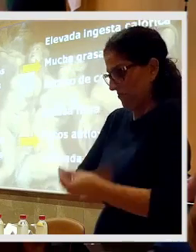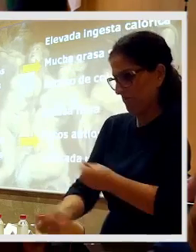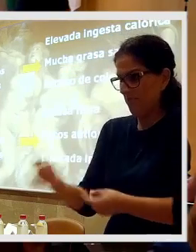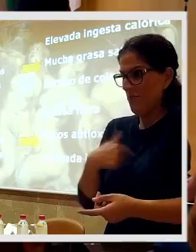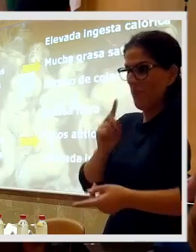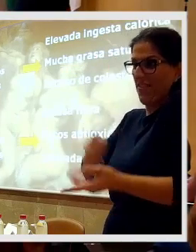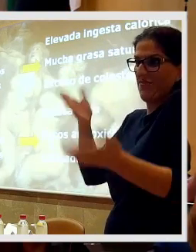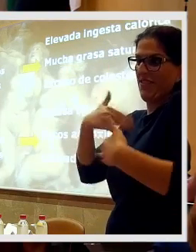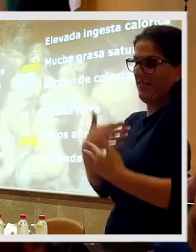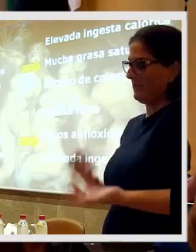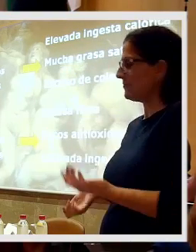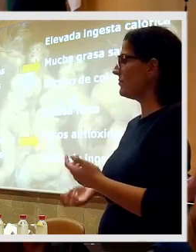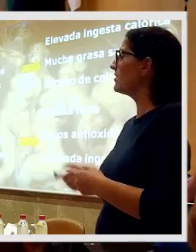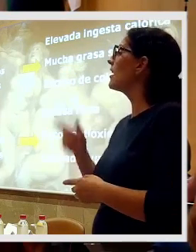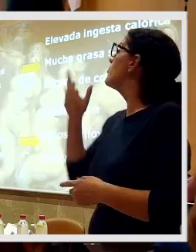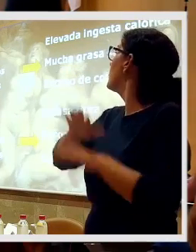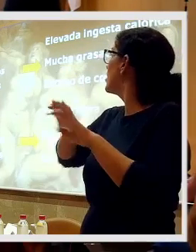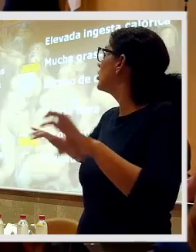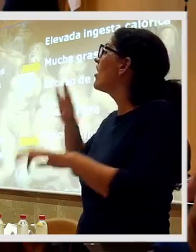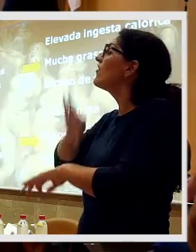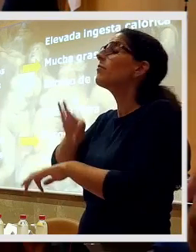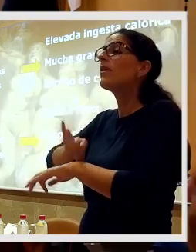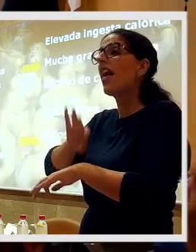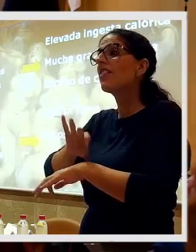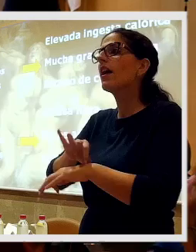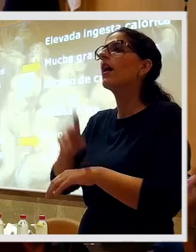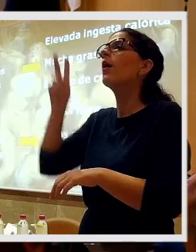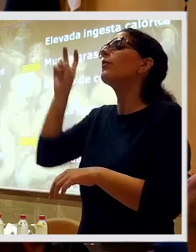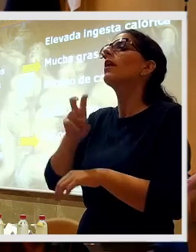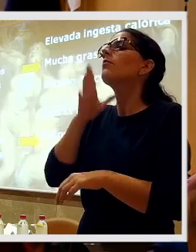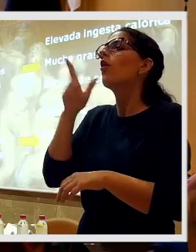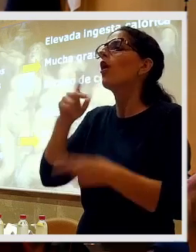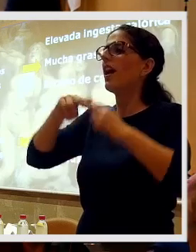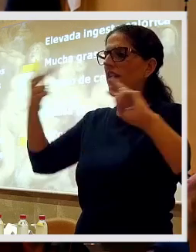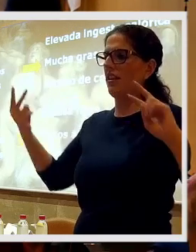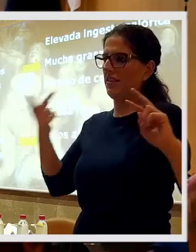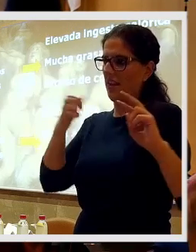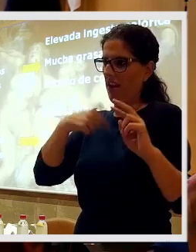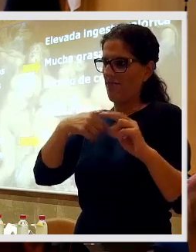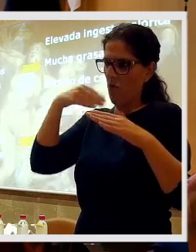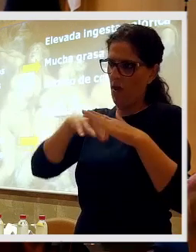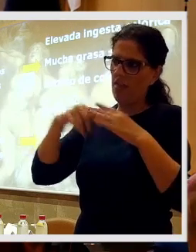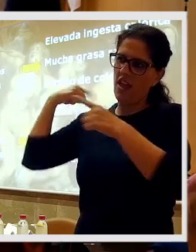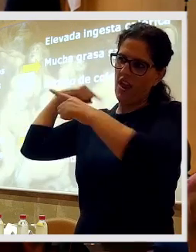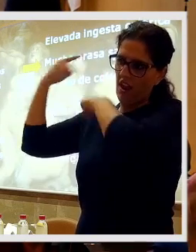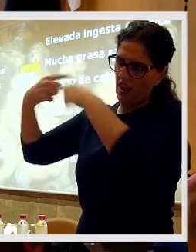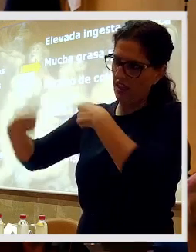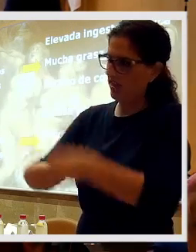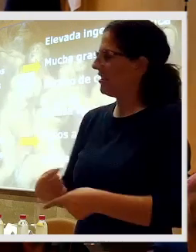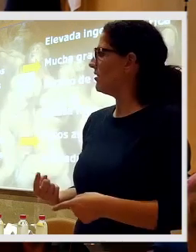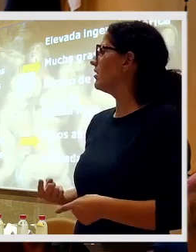o fundamentalmente el desarrollo de estas enfermedades tiene un 50% de factores genéticos, o sea, de nuestra herencia,